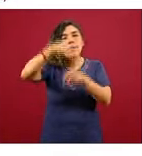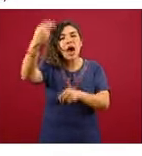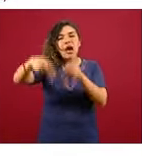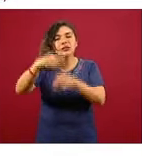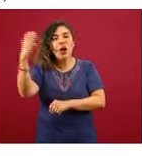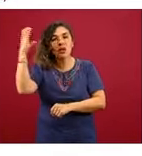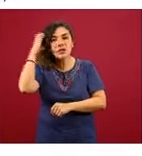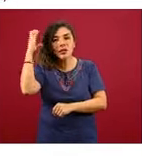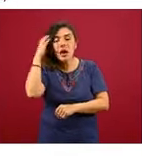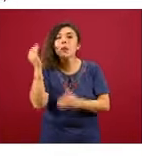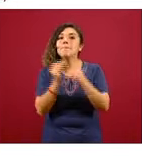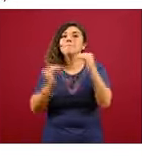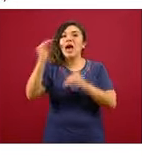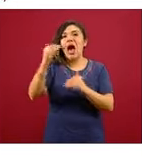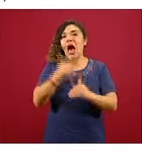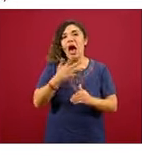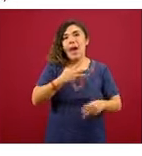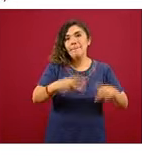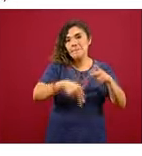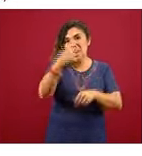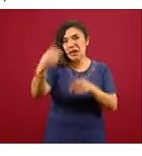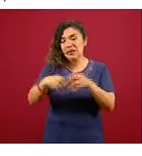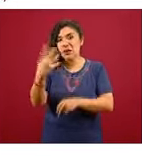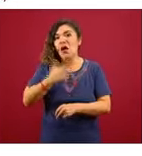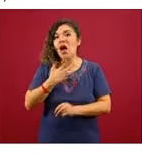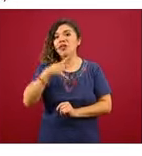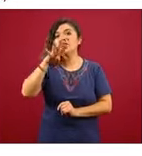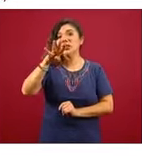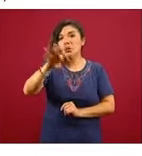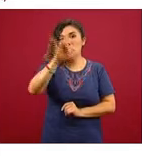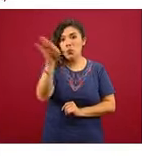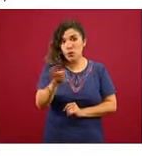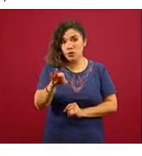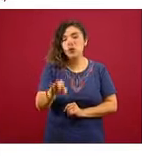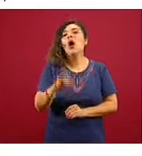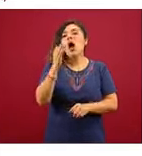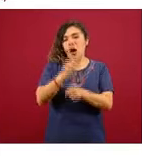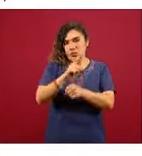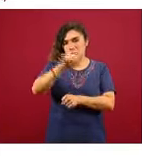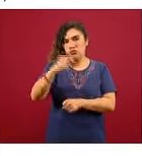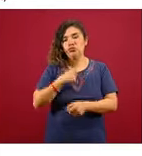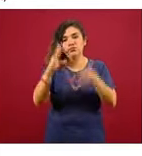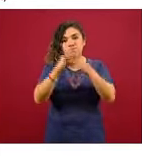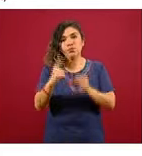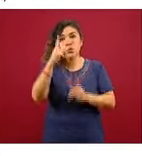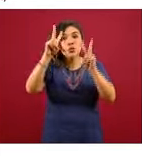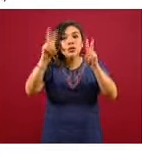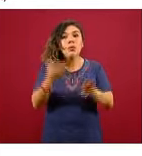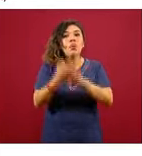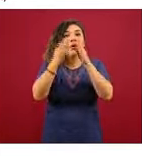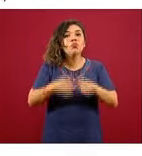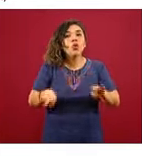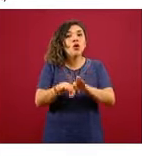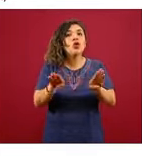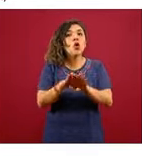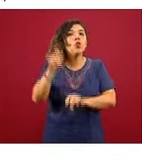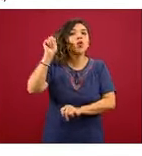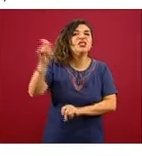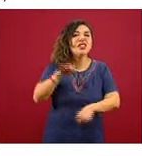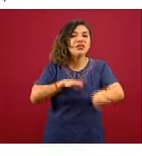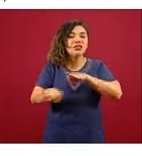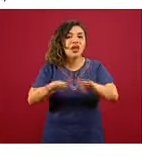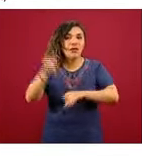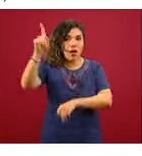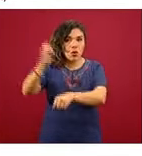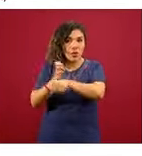camas, incrementando esta disponibilidad, ya está en 19. Ahorita vamos a comentar un tema importante de cómo se ha estado trabajando en